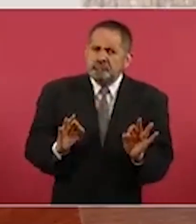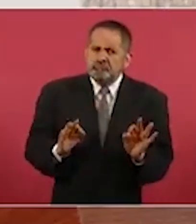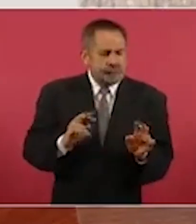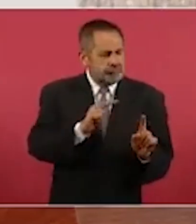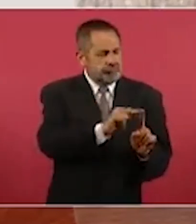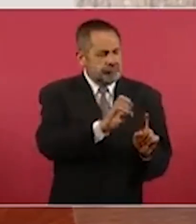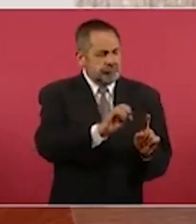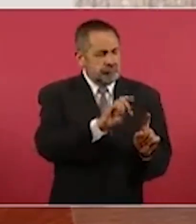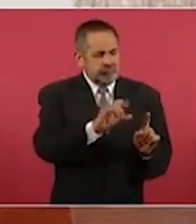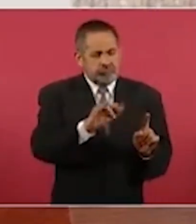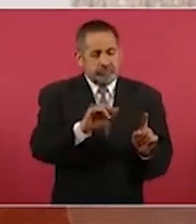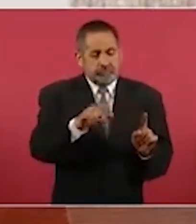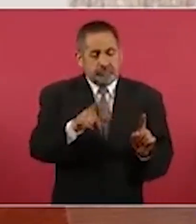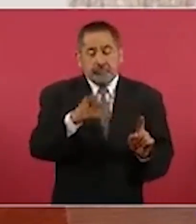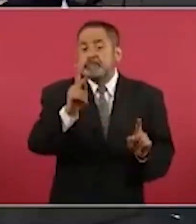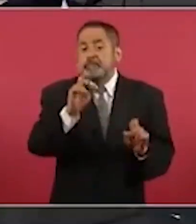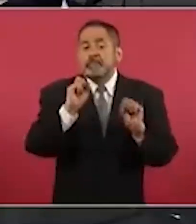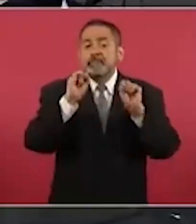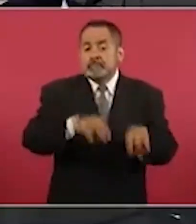Es que